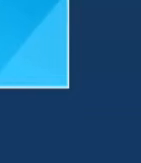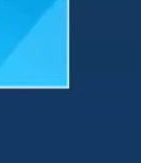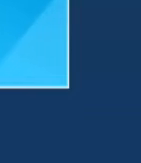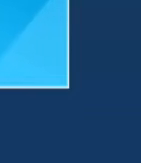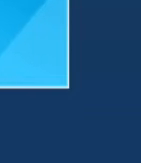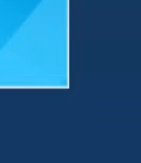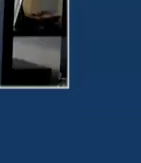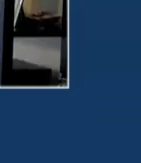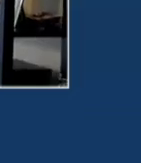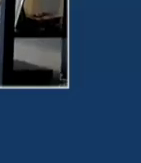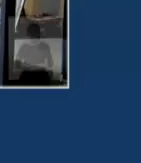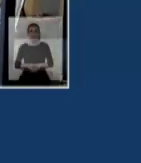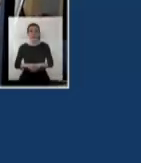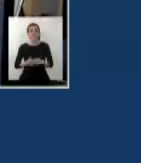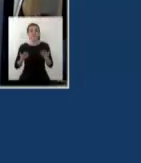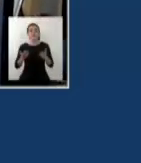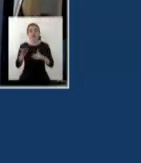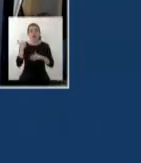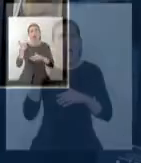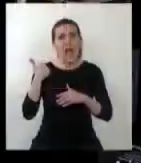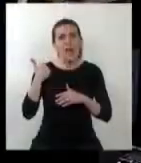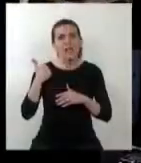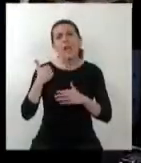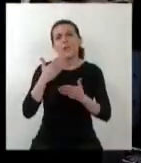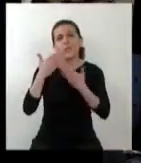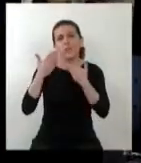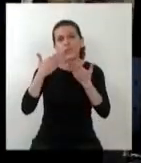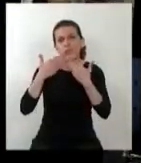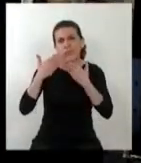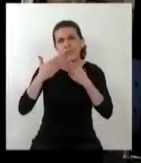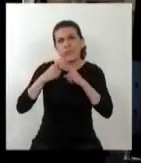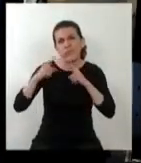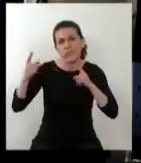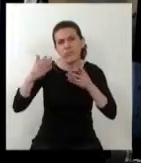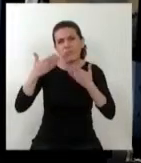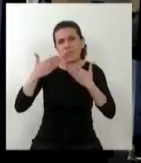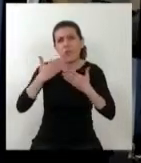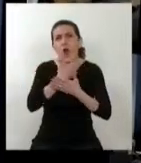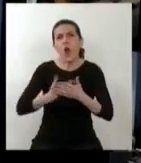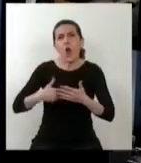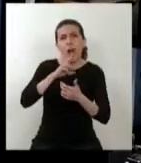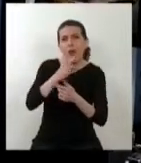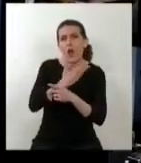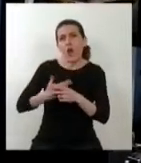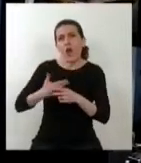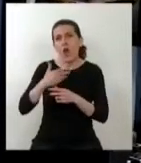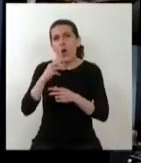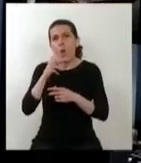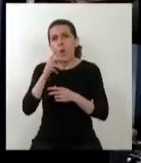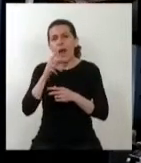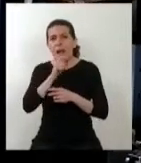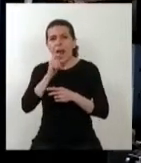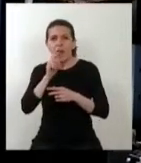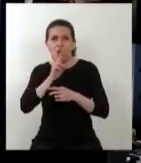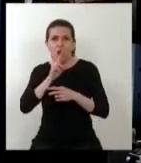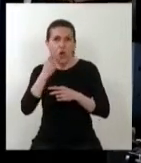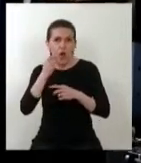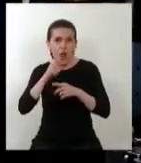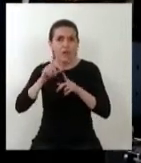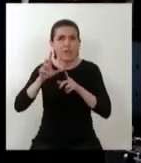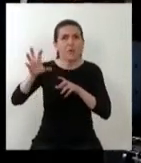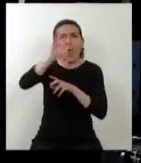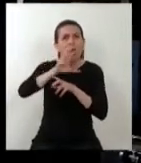educativo fue el total. El tema educativo, dale, lo escuchamos. Tuve una larga charla con los gobernadores y las gobernadoras de las provincias más